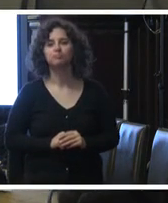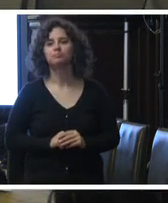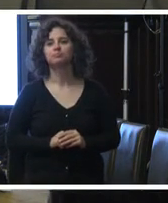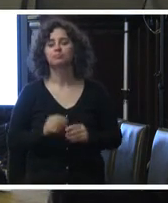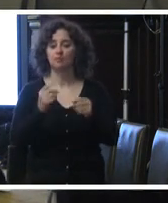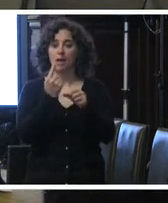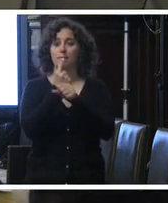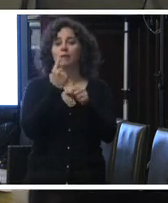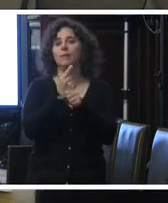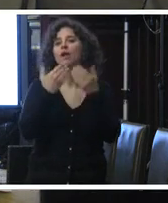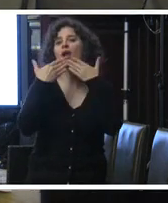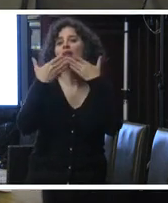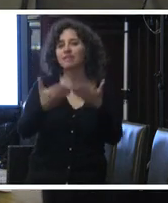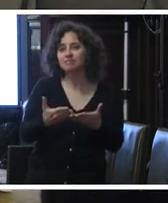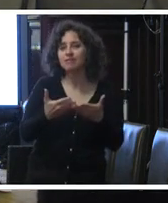Bueno, primero agradecer